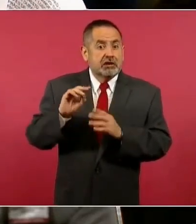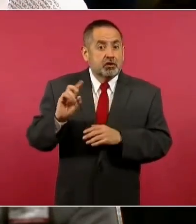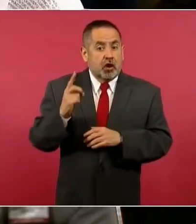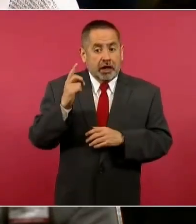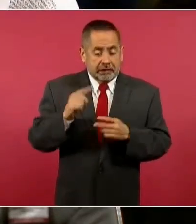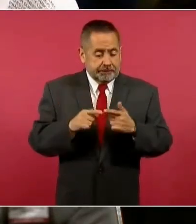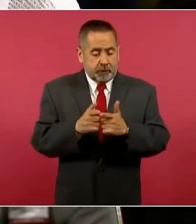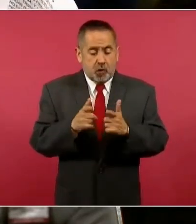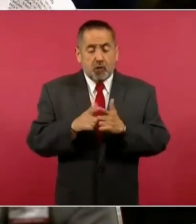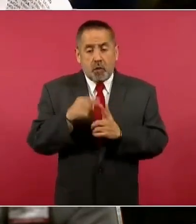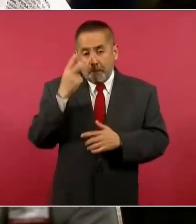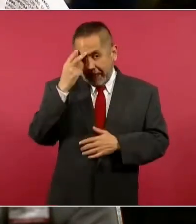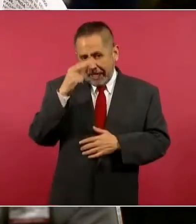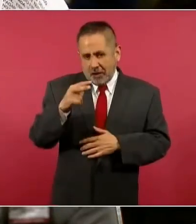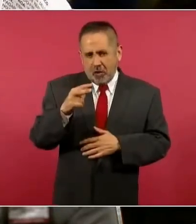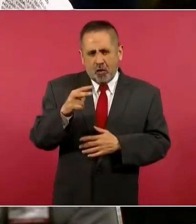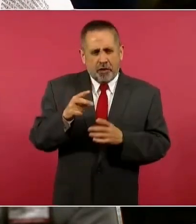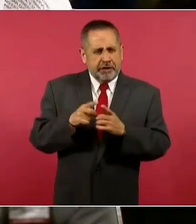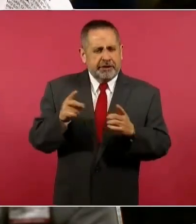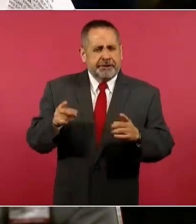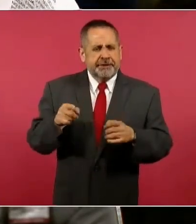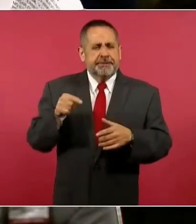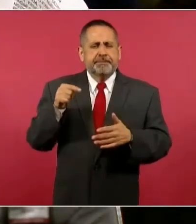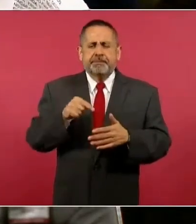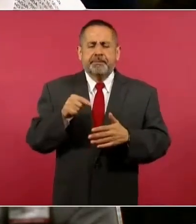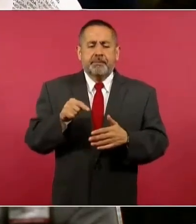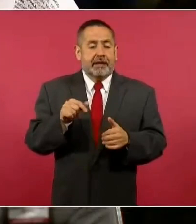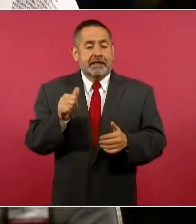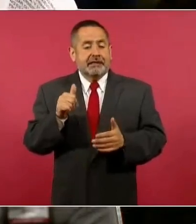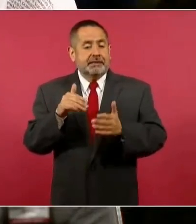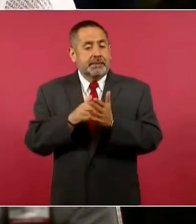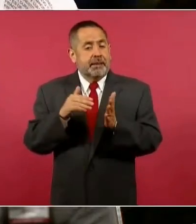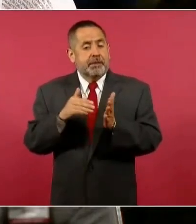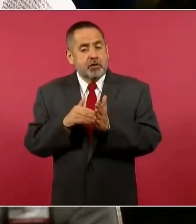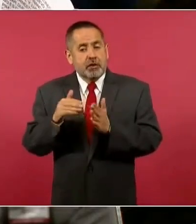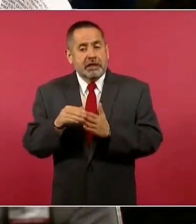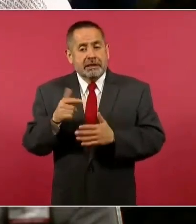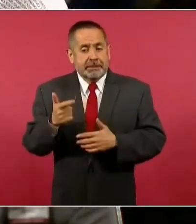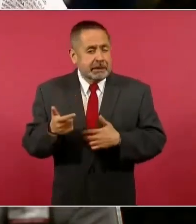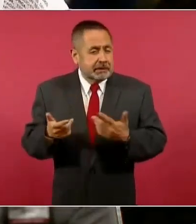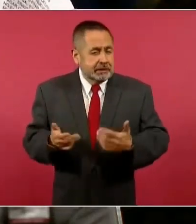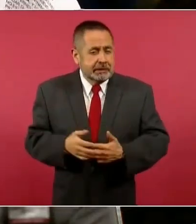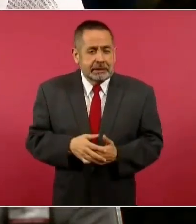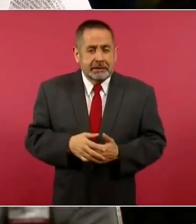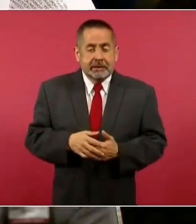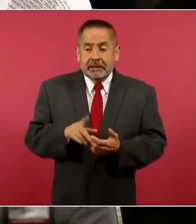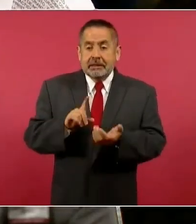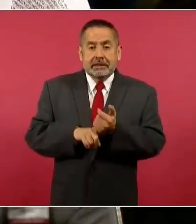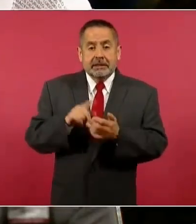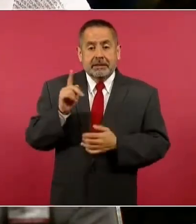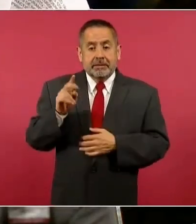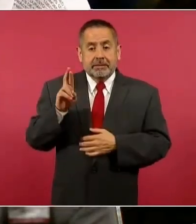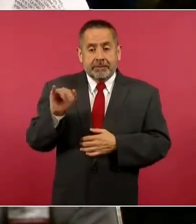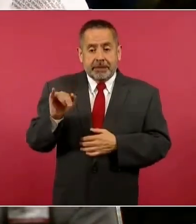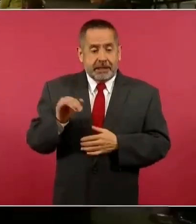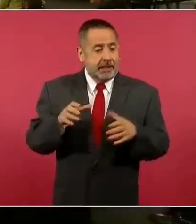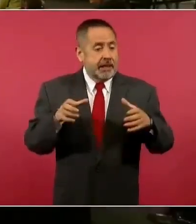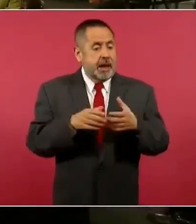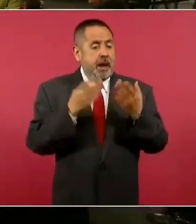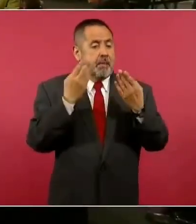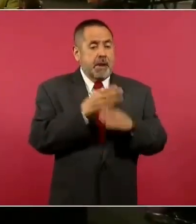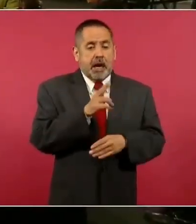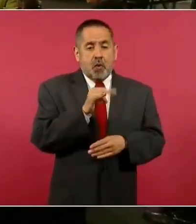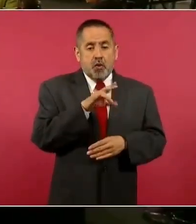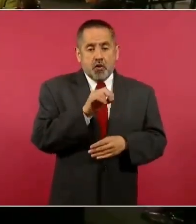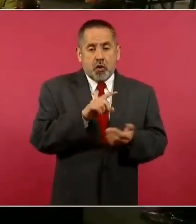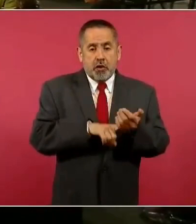Grupo Mexicano de Desarrollo con 6,000 millones de pesos. Está el PRI con Banca Unión de Carlos